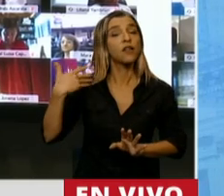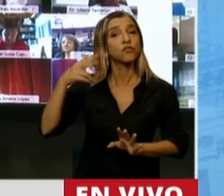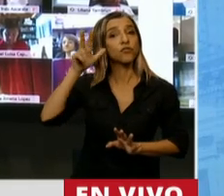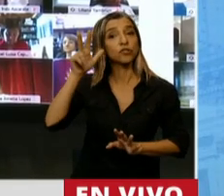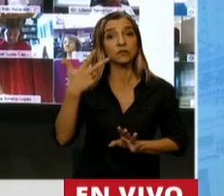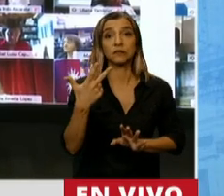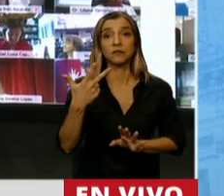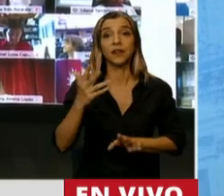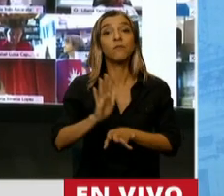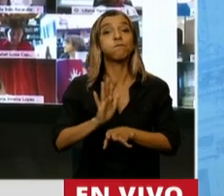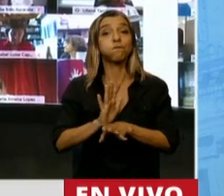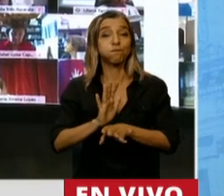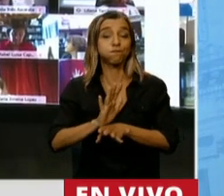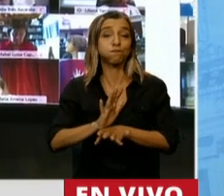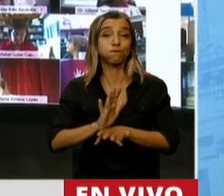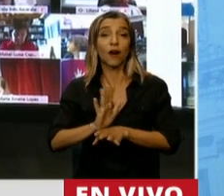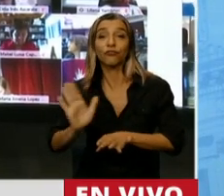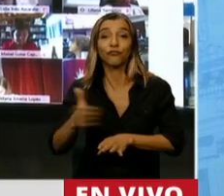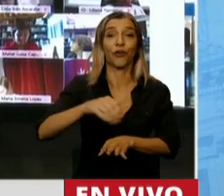todos, pero algunos no.